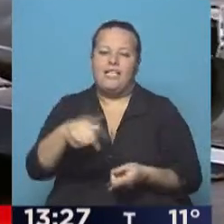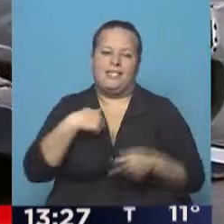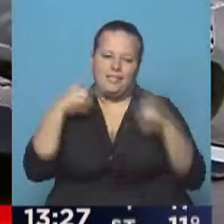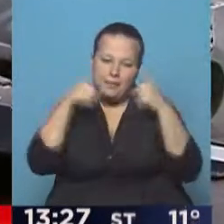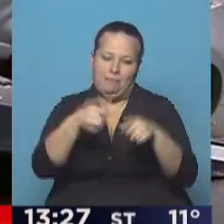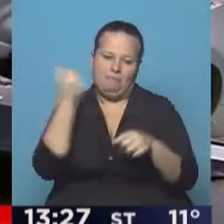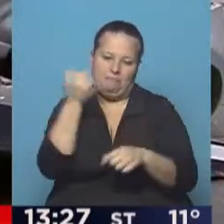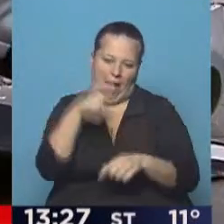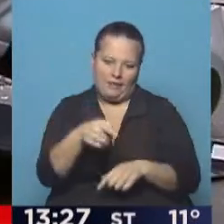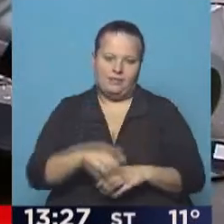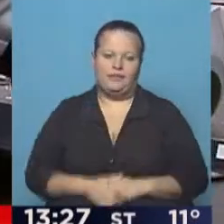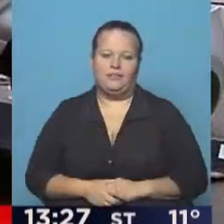apuntando